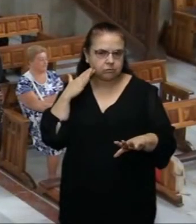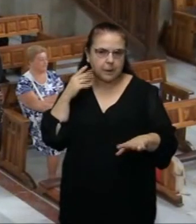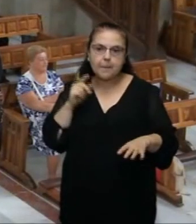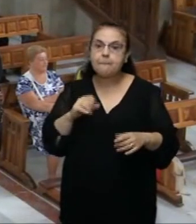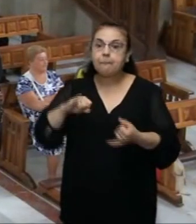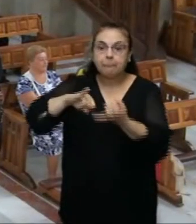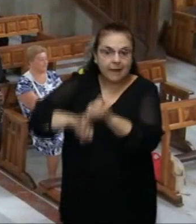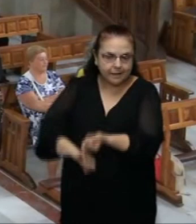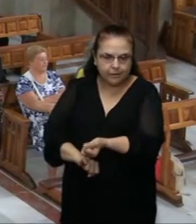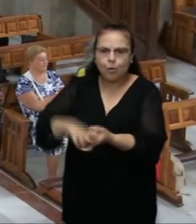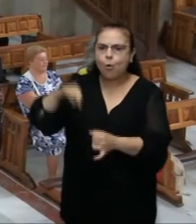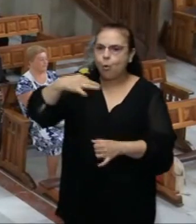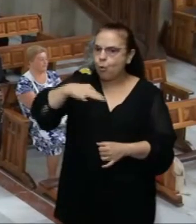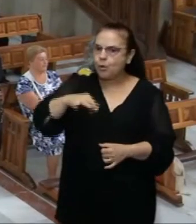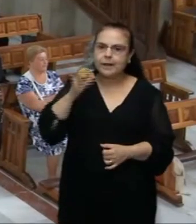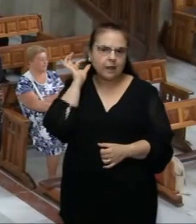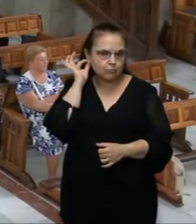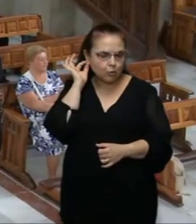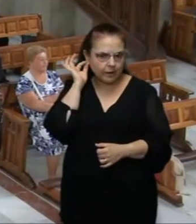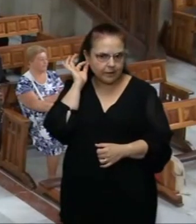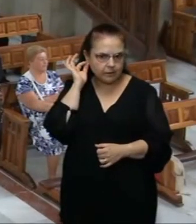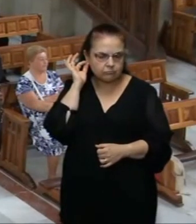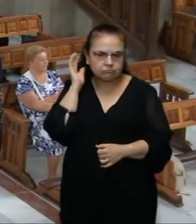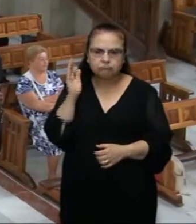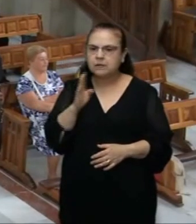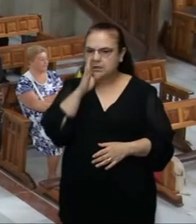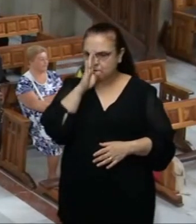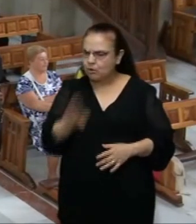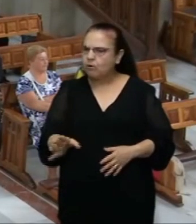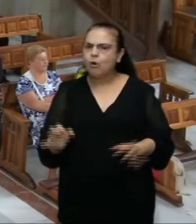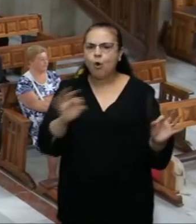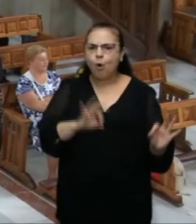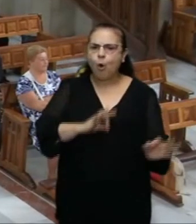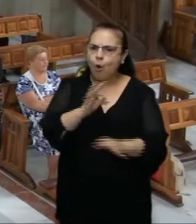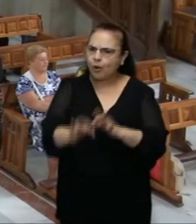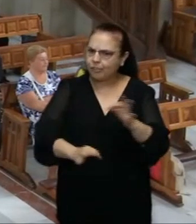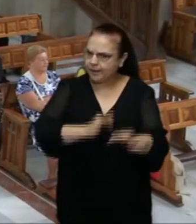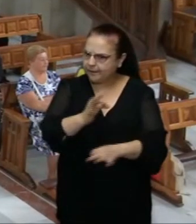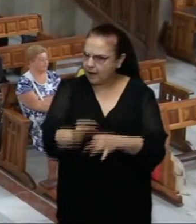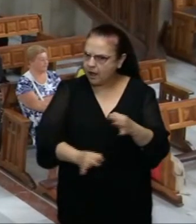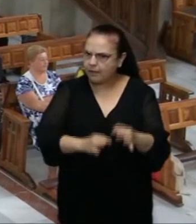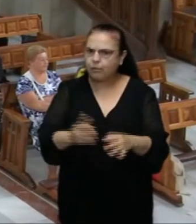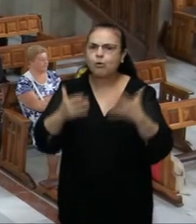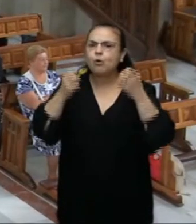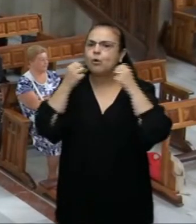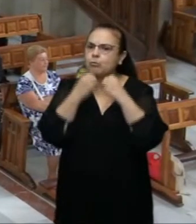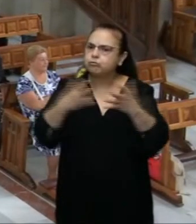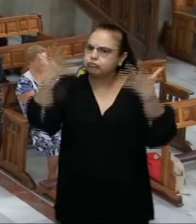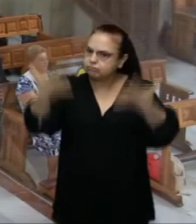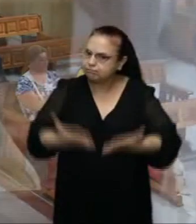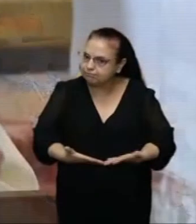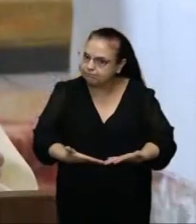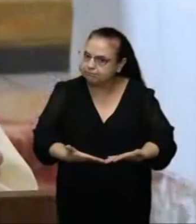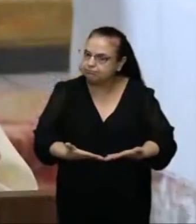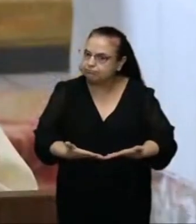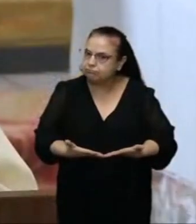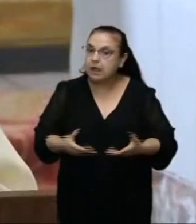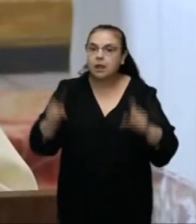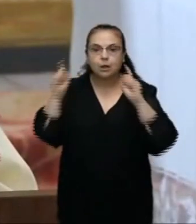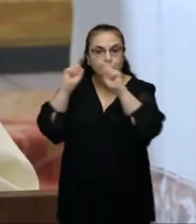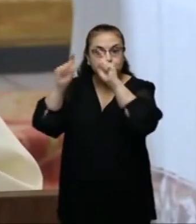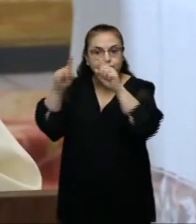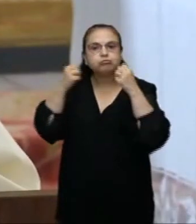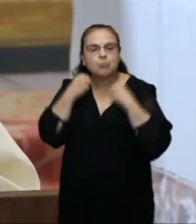sola mujer, sobrio, sensato, ordenado, hospitalario, hábil para